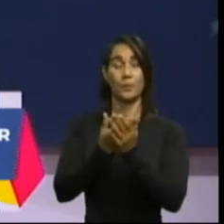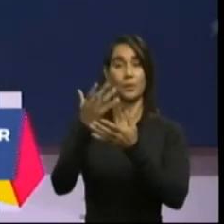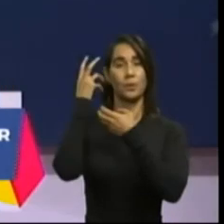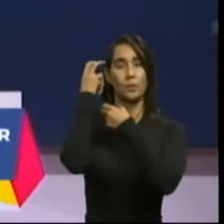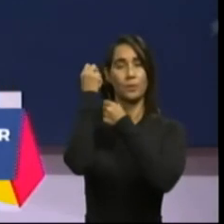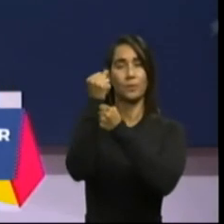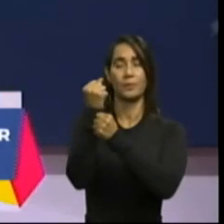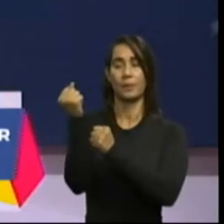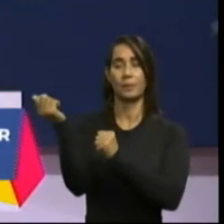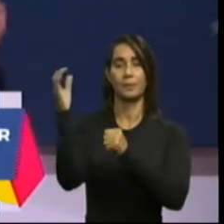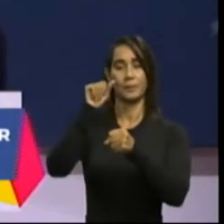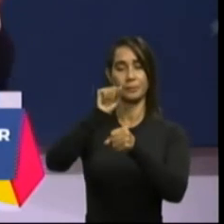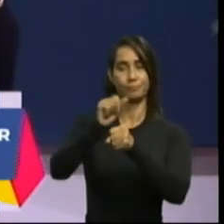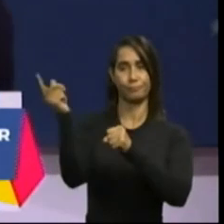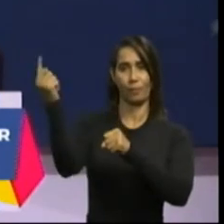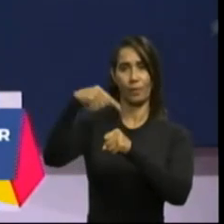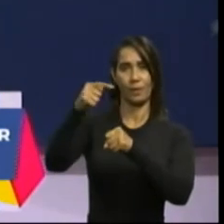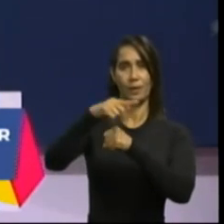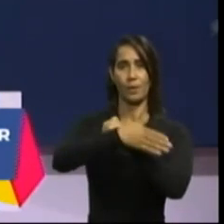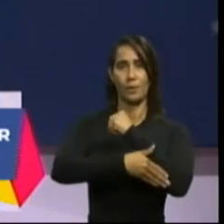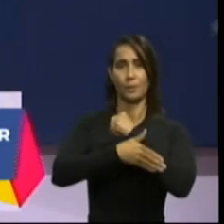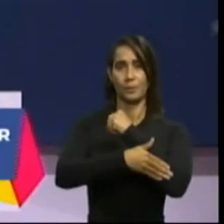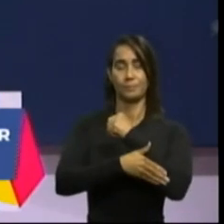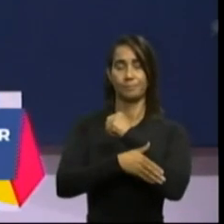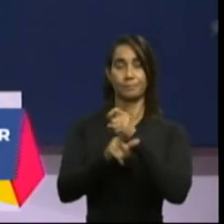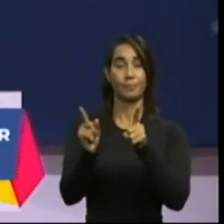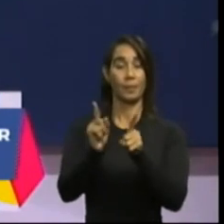todo en un Estado que tiene en cuenta las